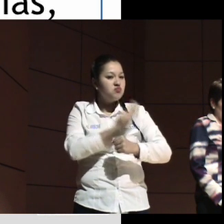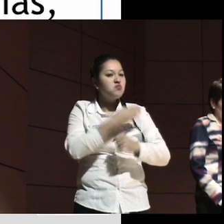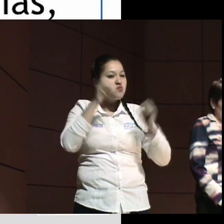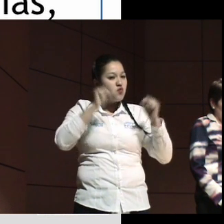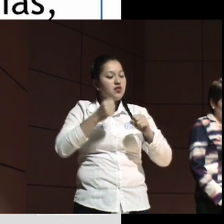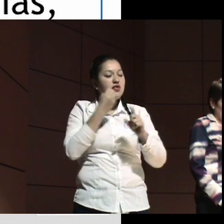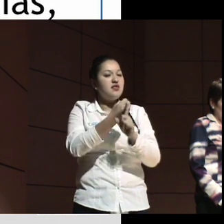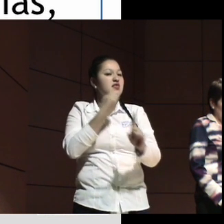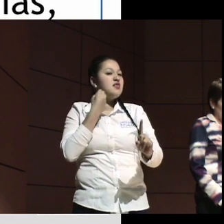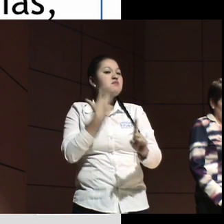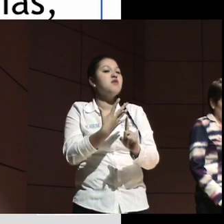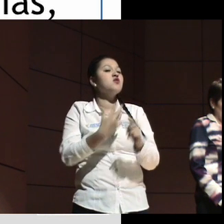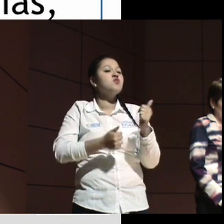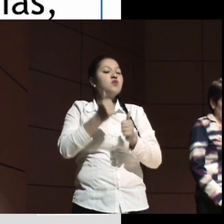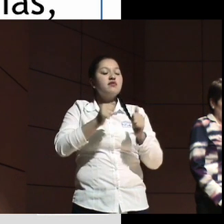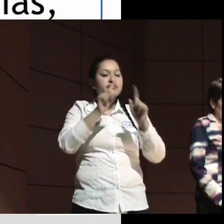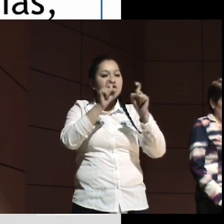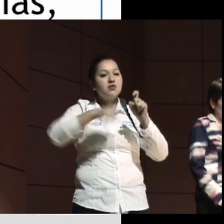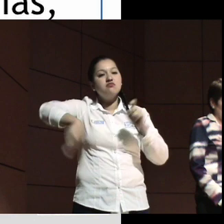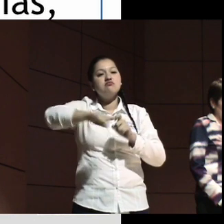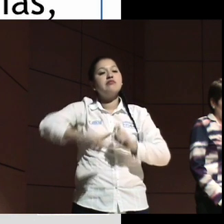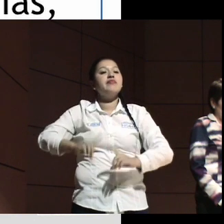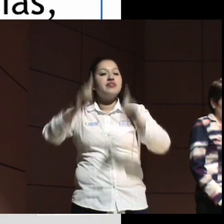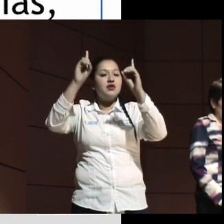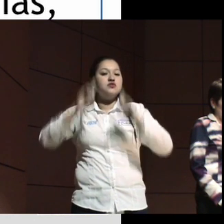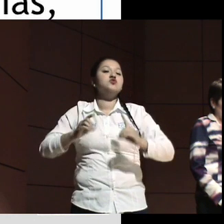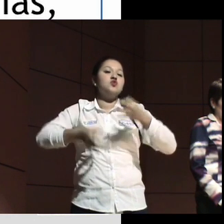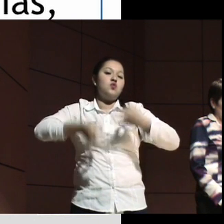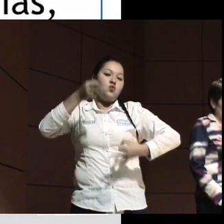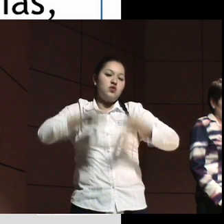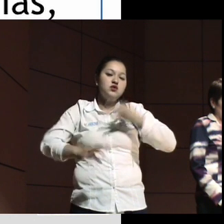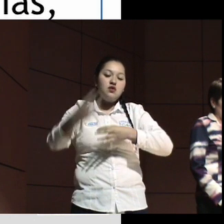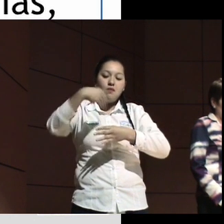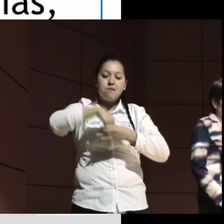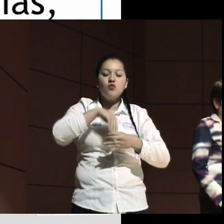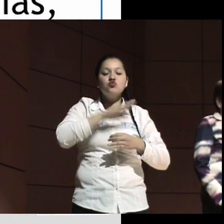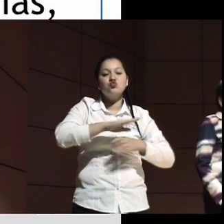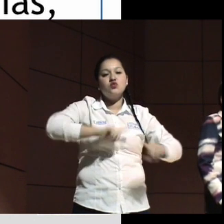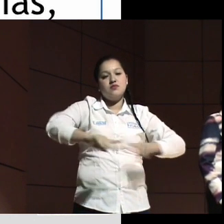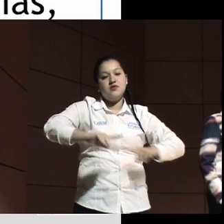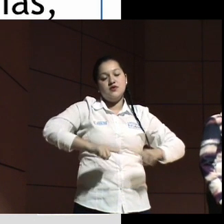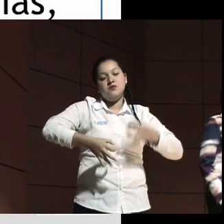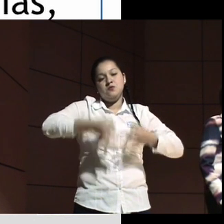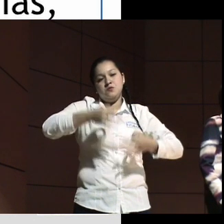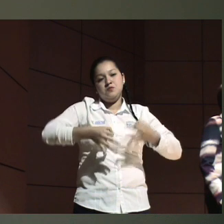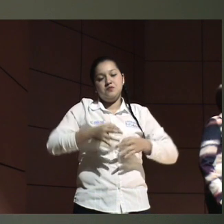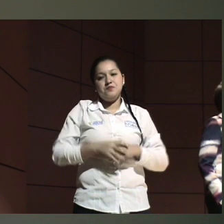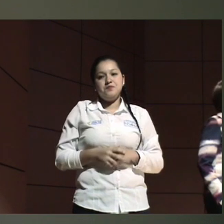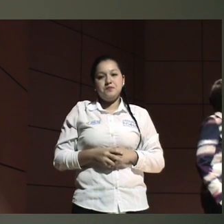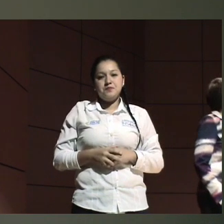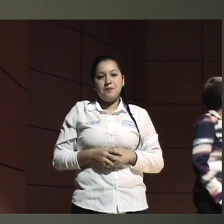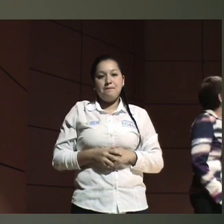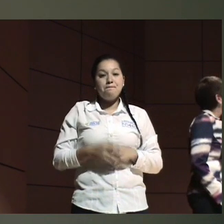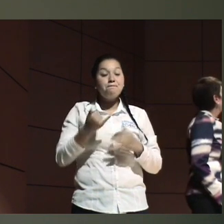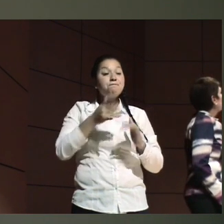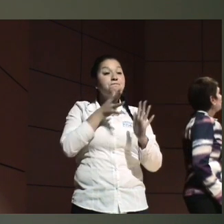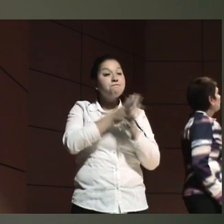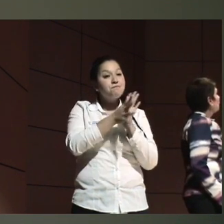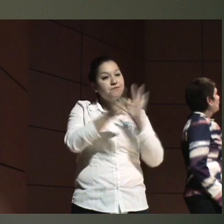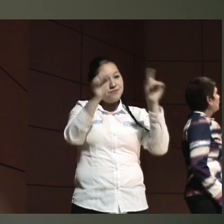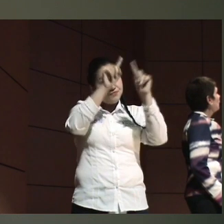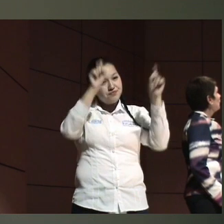impactar la toma de decisiones judiciales al interior de la administración de justicia y hablar de estos